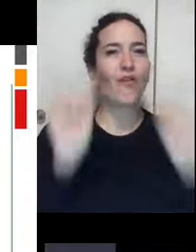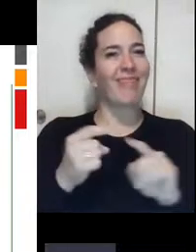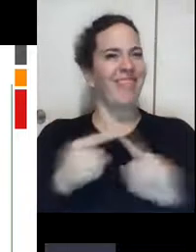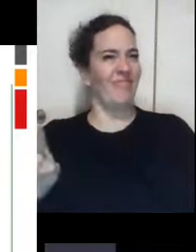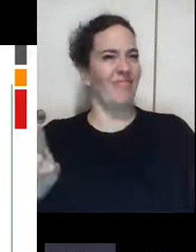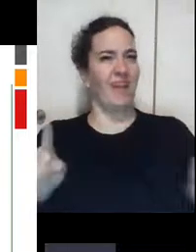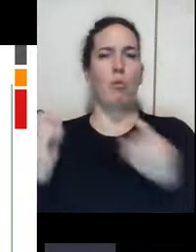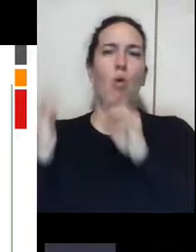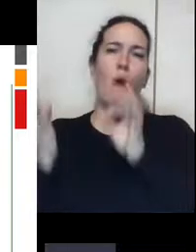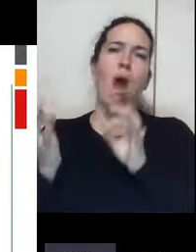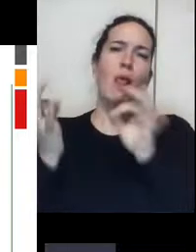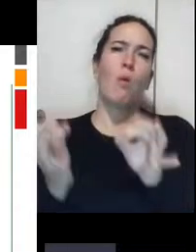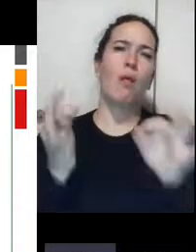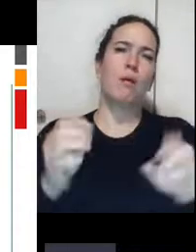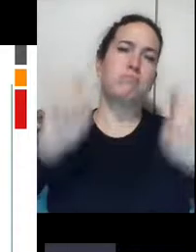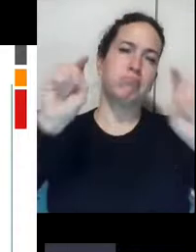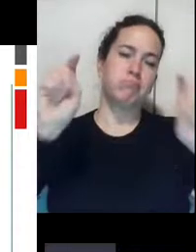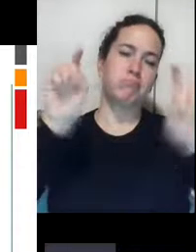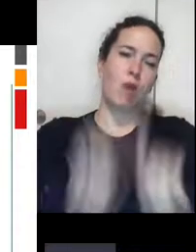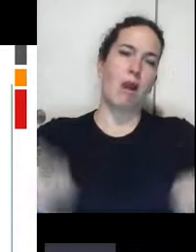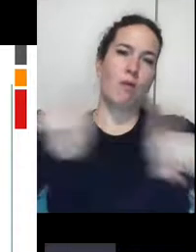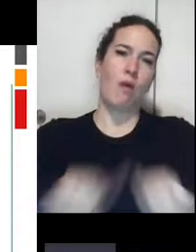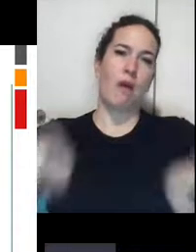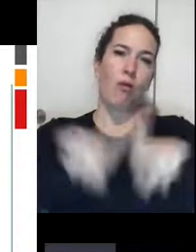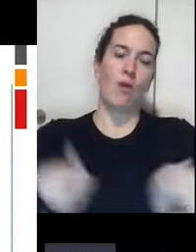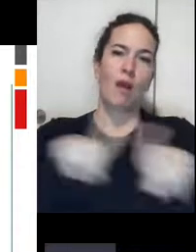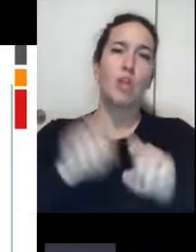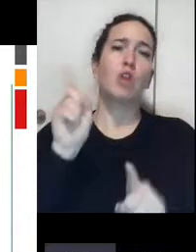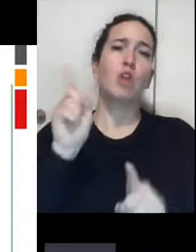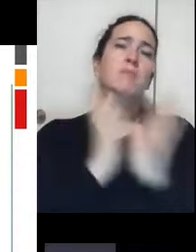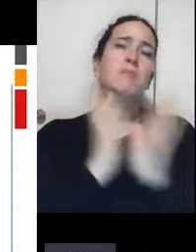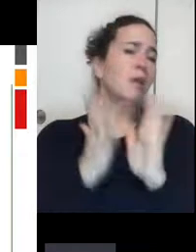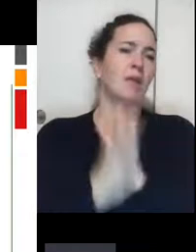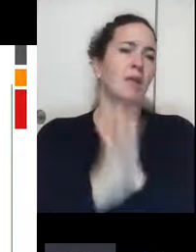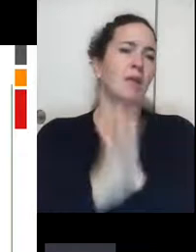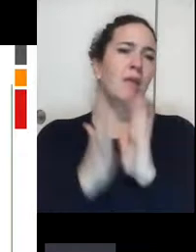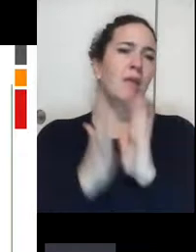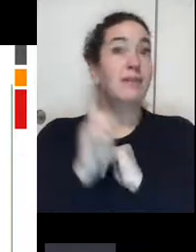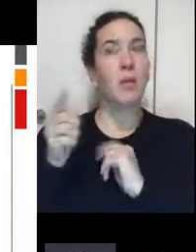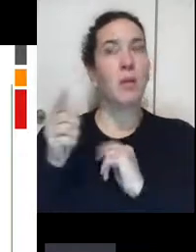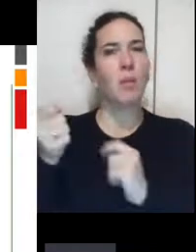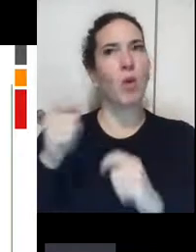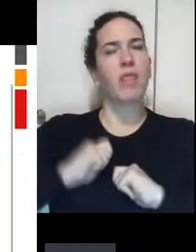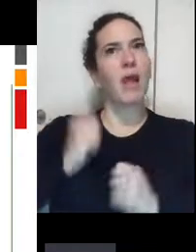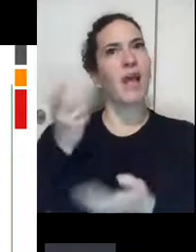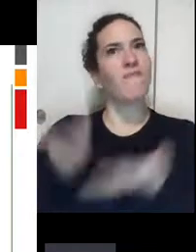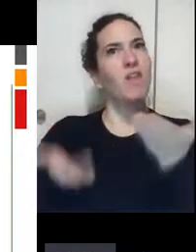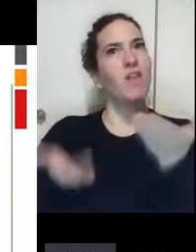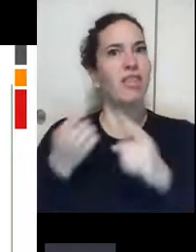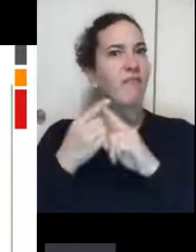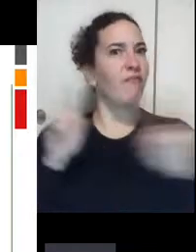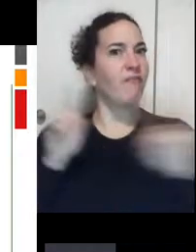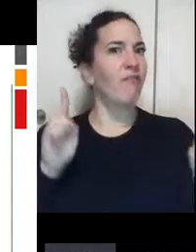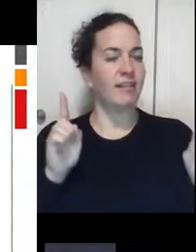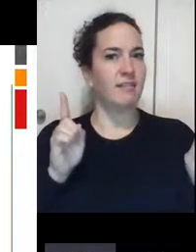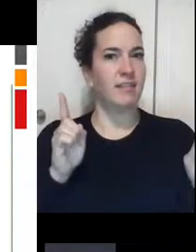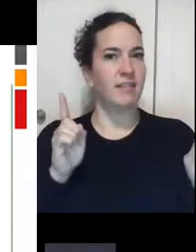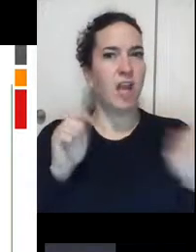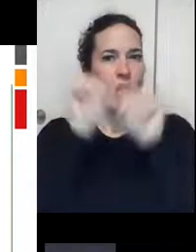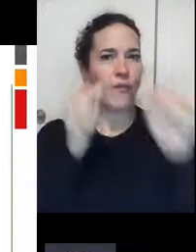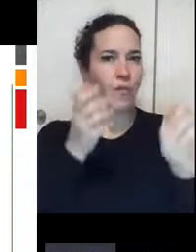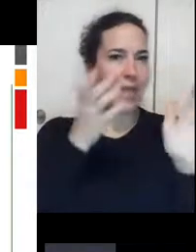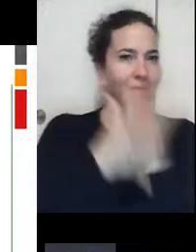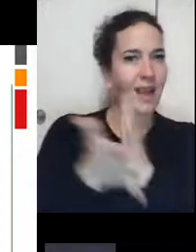que tradicionalmente no solamente se explican, sino se evalúan también, una forma diferente de explicar y de evaluar,